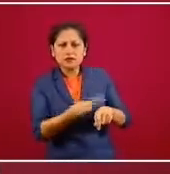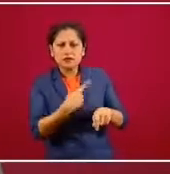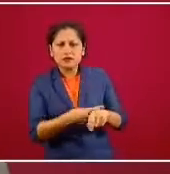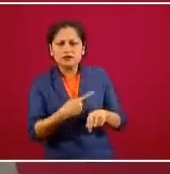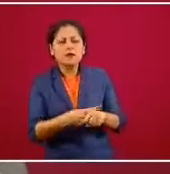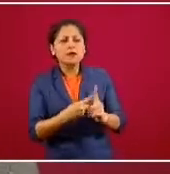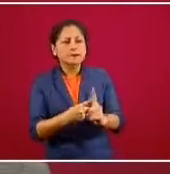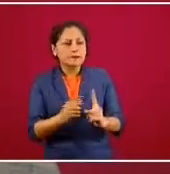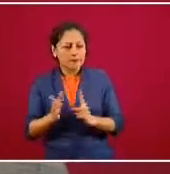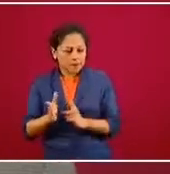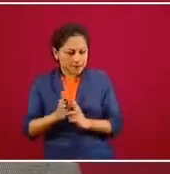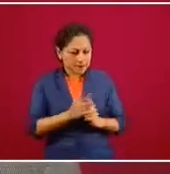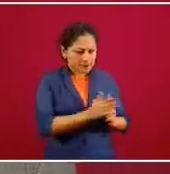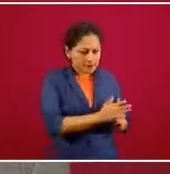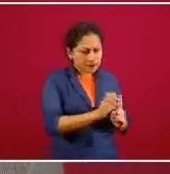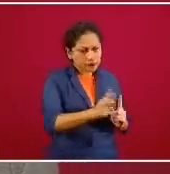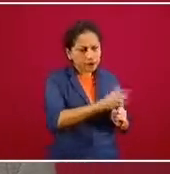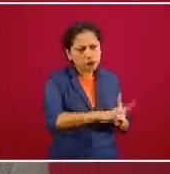sus contactos.